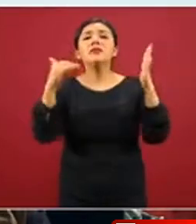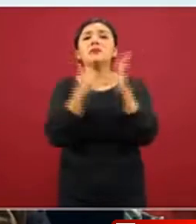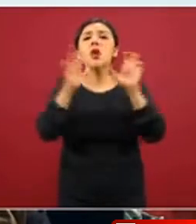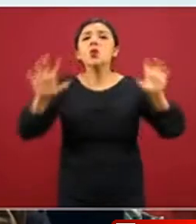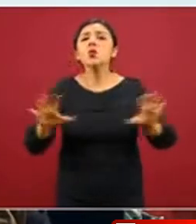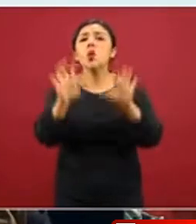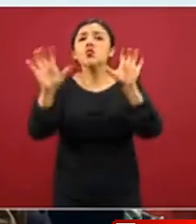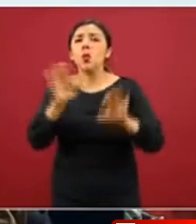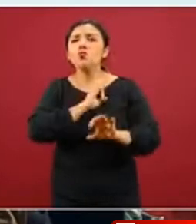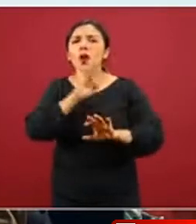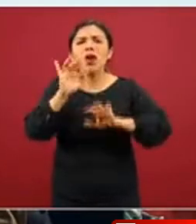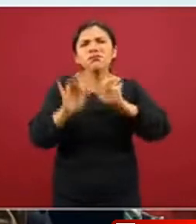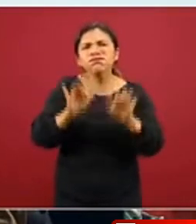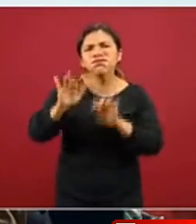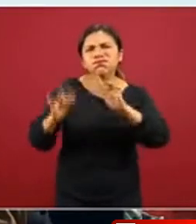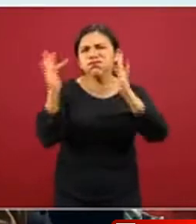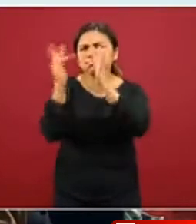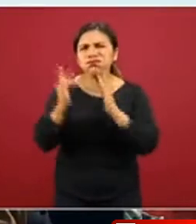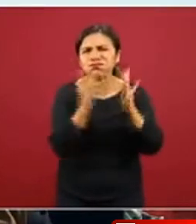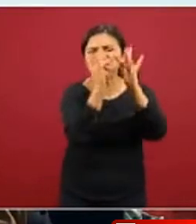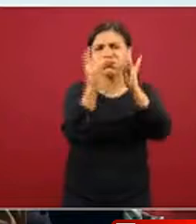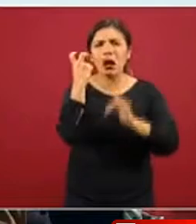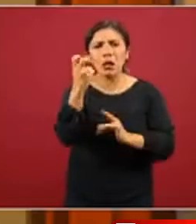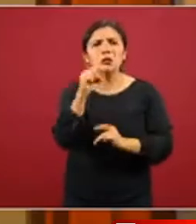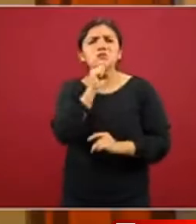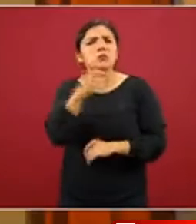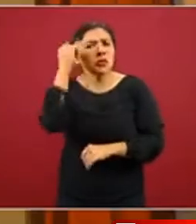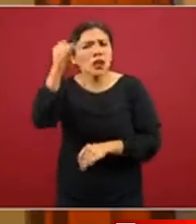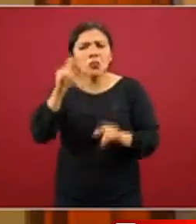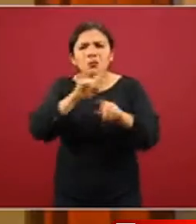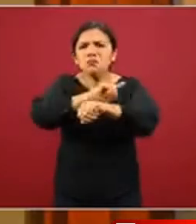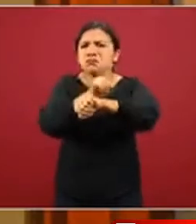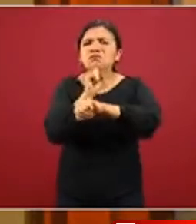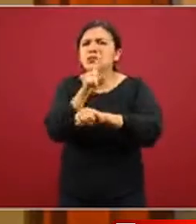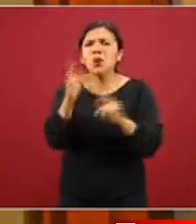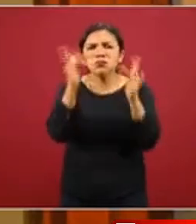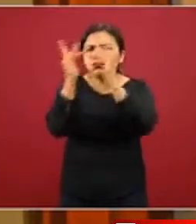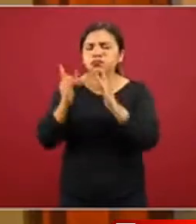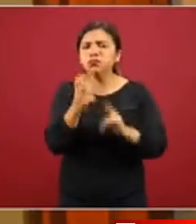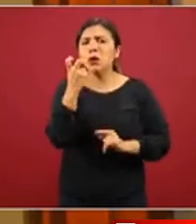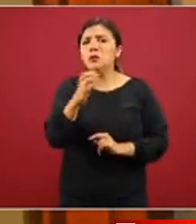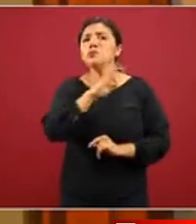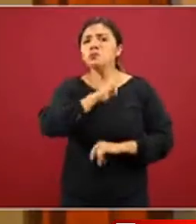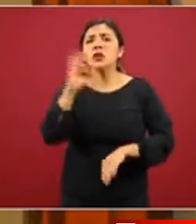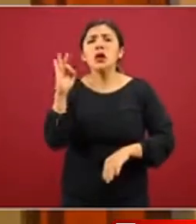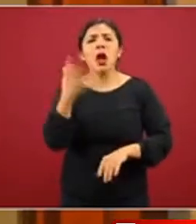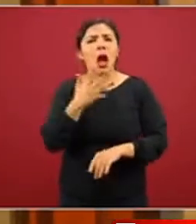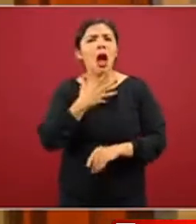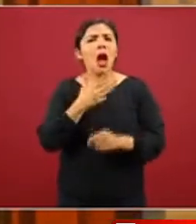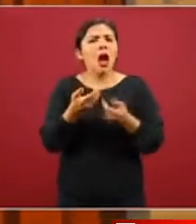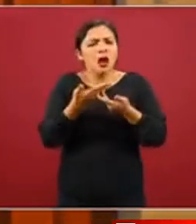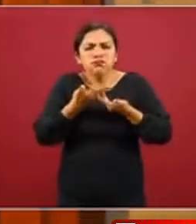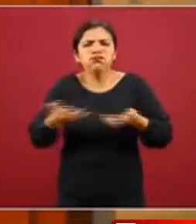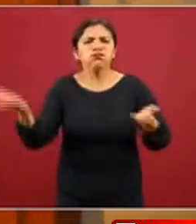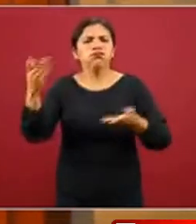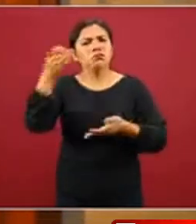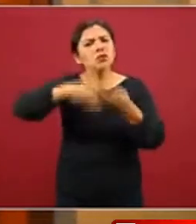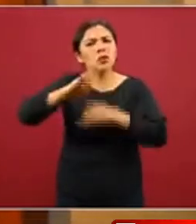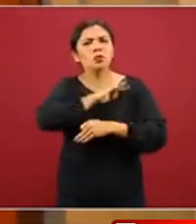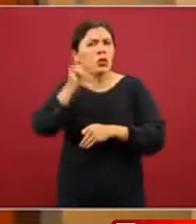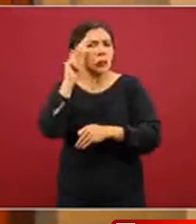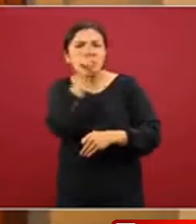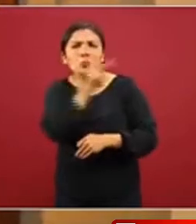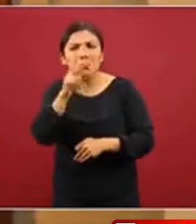estar conectadas de manera simultánea, lo que le da una amplitud muy generosa para este tipo de